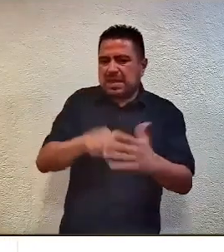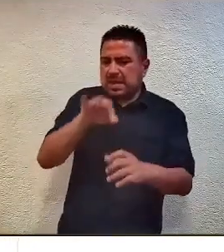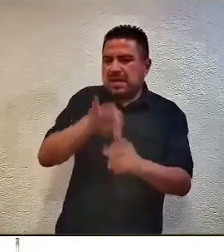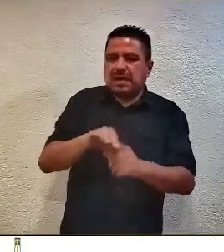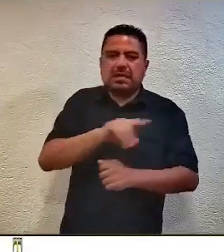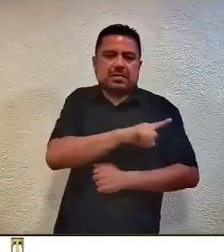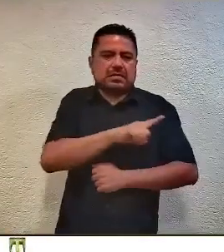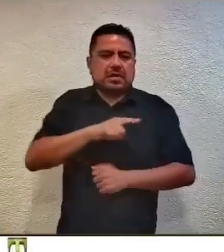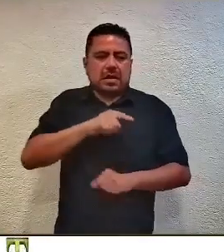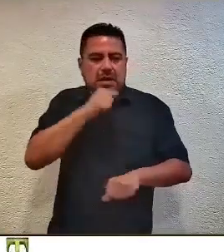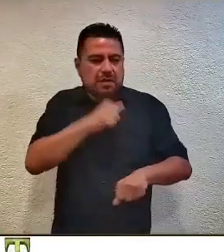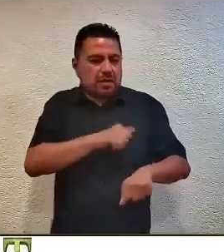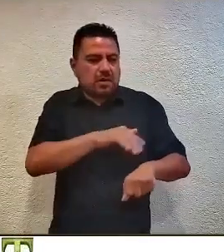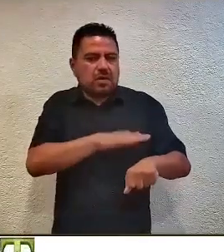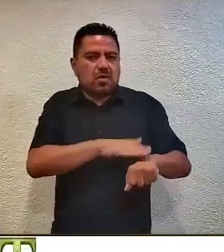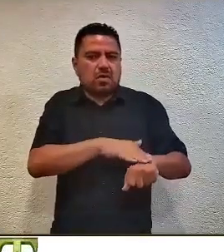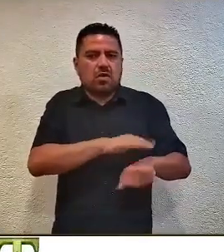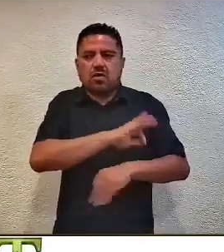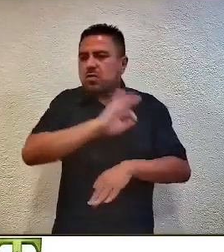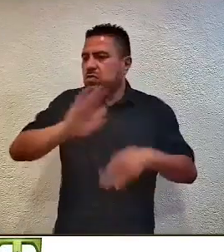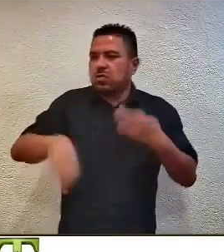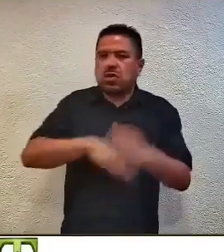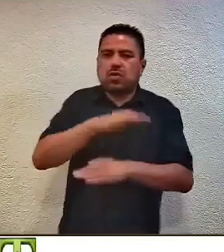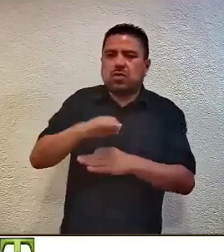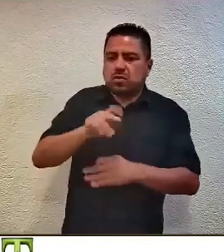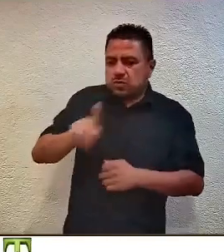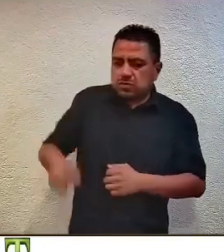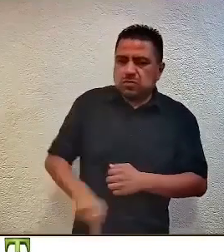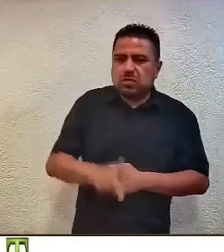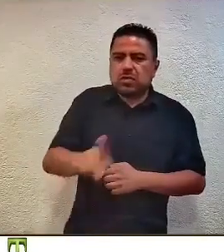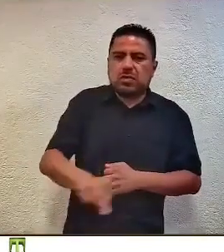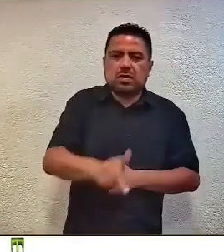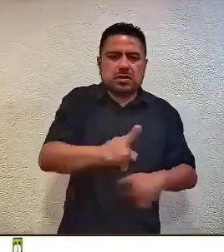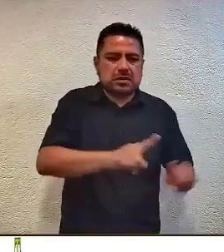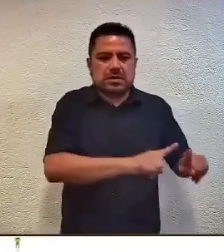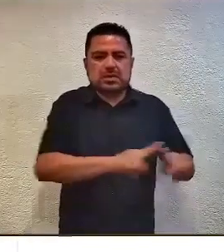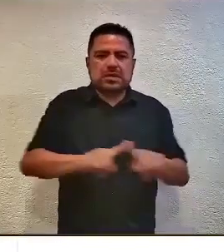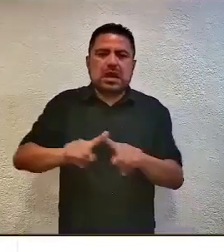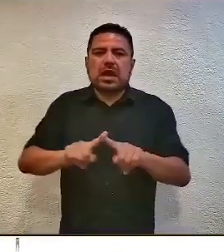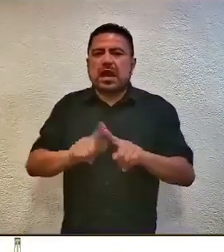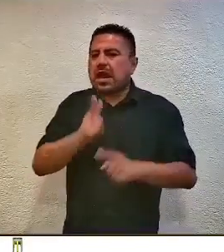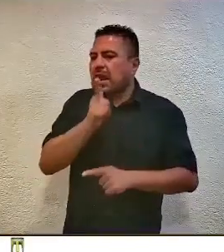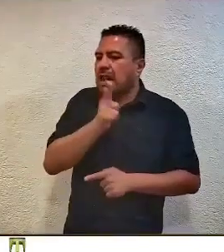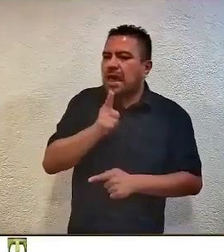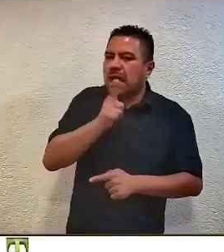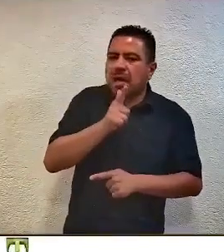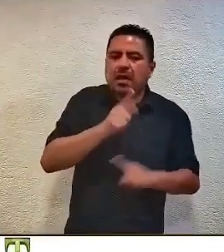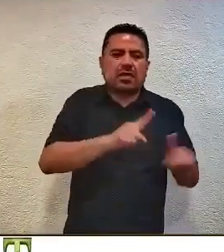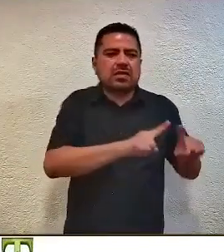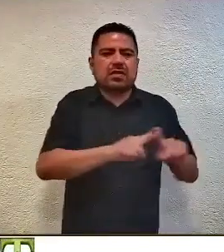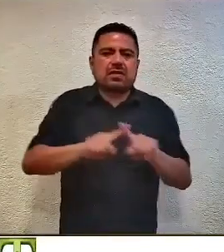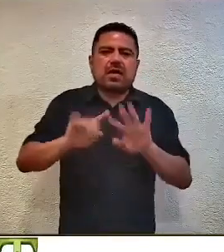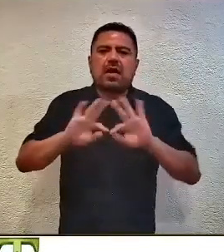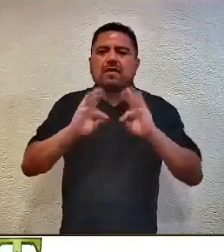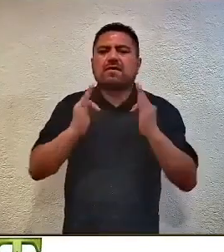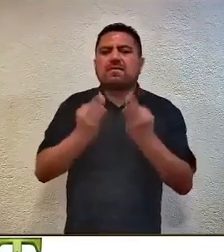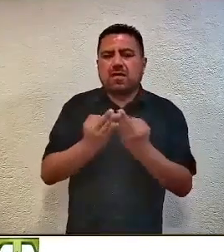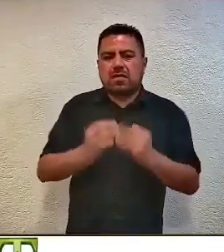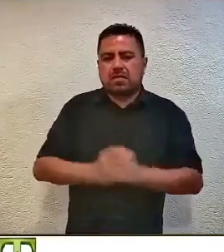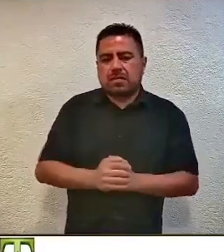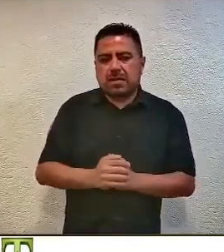deban comunicarse a todos los pueblos en diferentes lenguas y en diferentes formas.